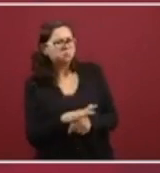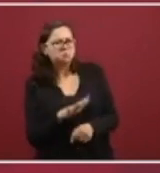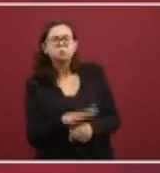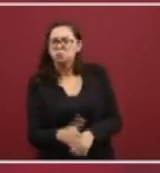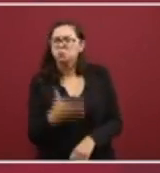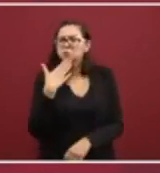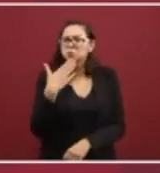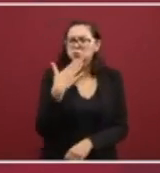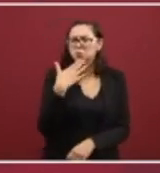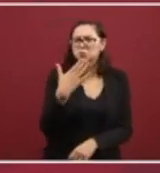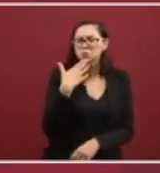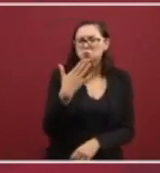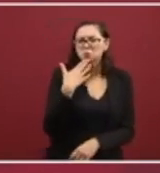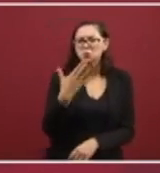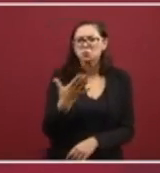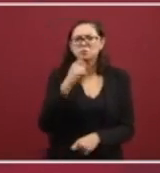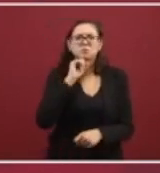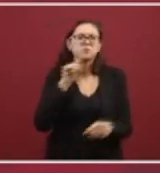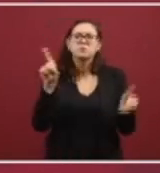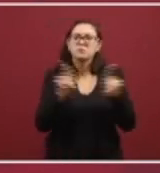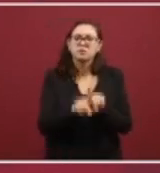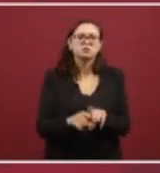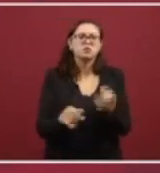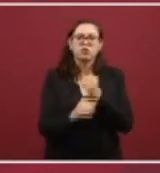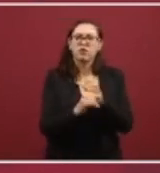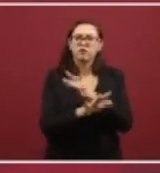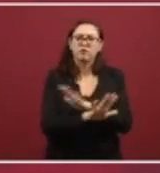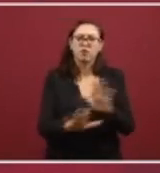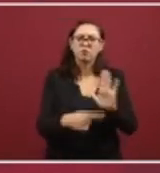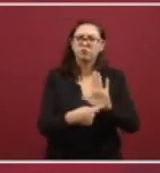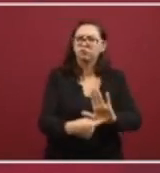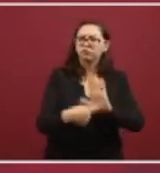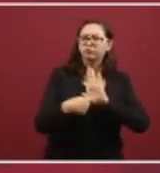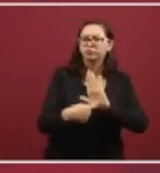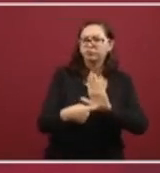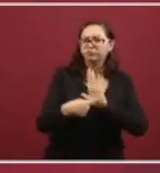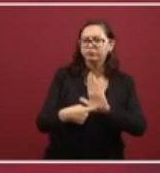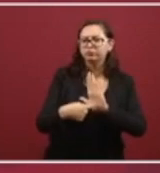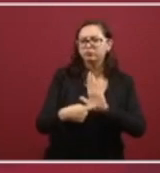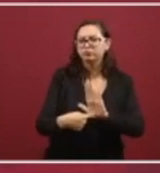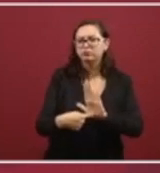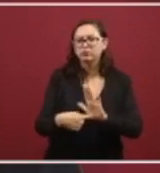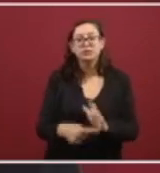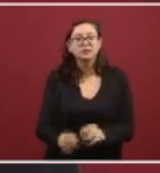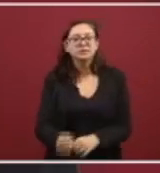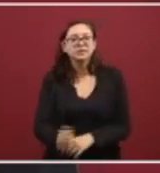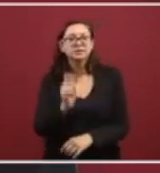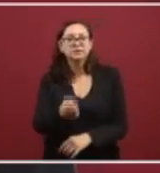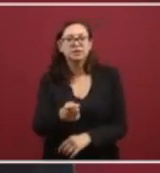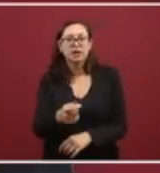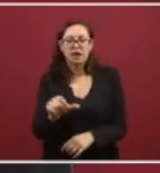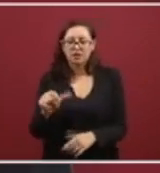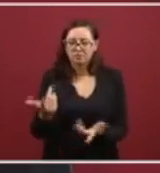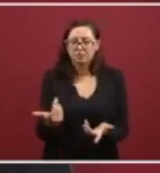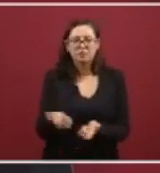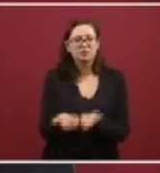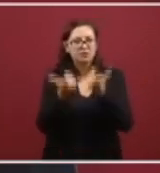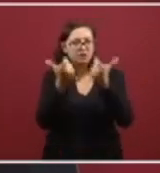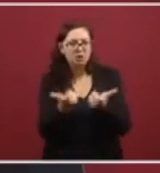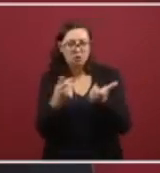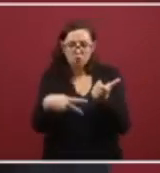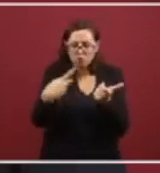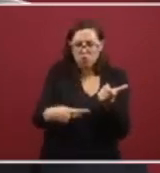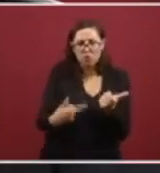demostrando los datos sobre el comportamiento del peso